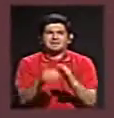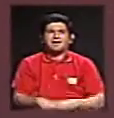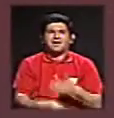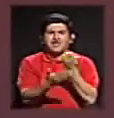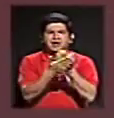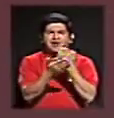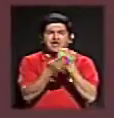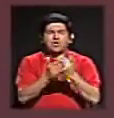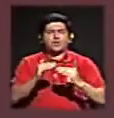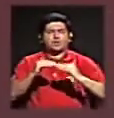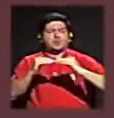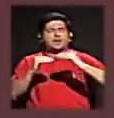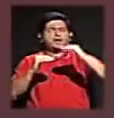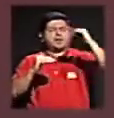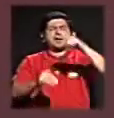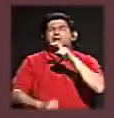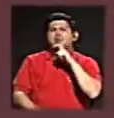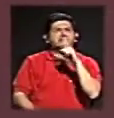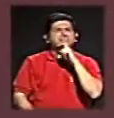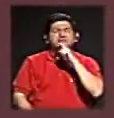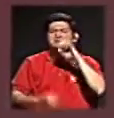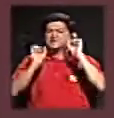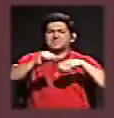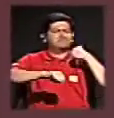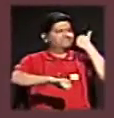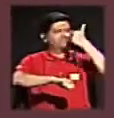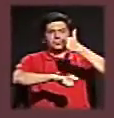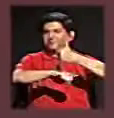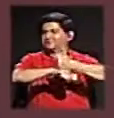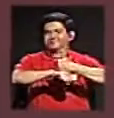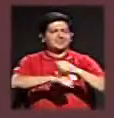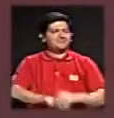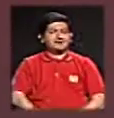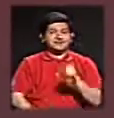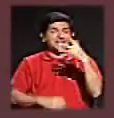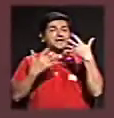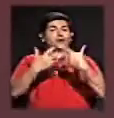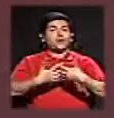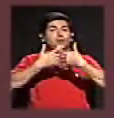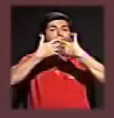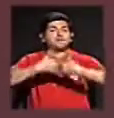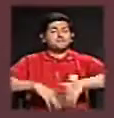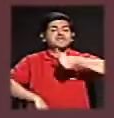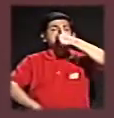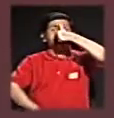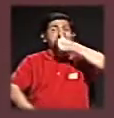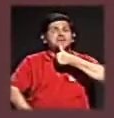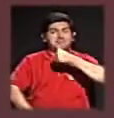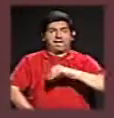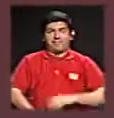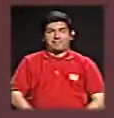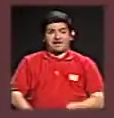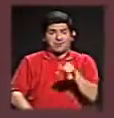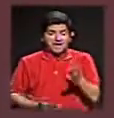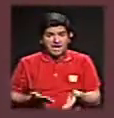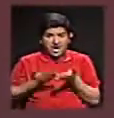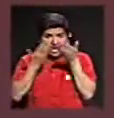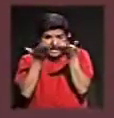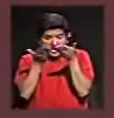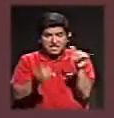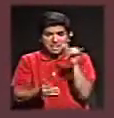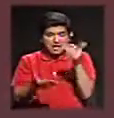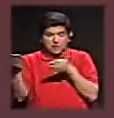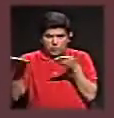economías de escala que difícilmente puede lograr una empresa privada que brinde estos